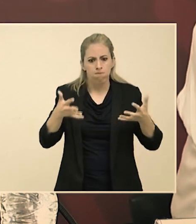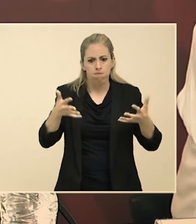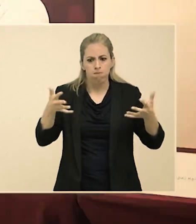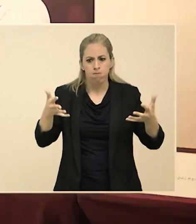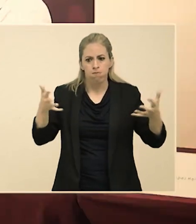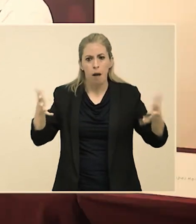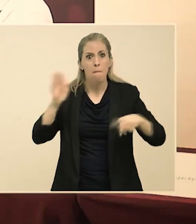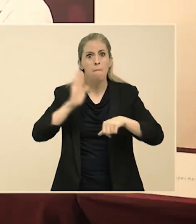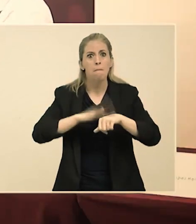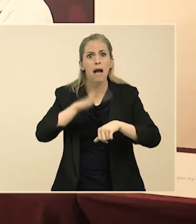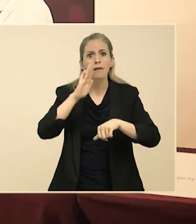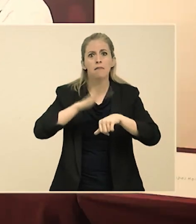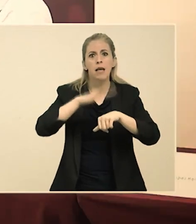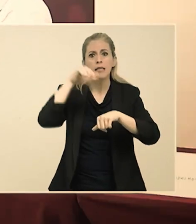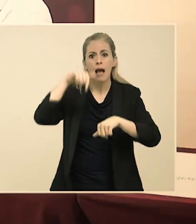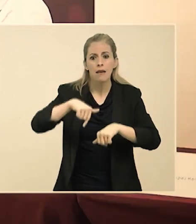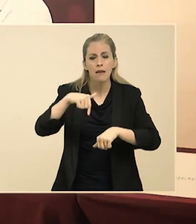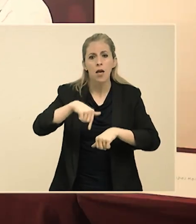Monterrey, de Nuevo León,